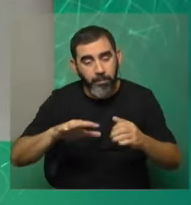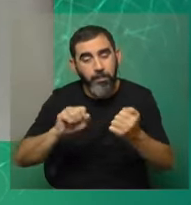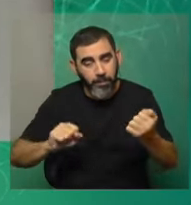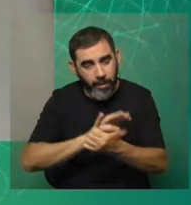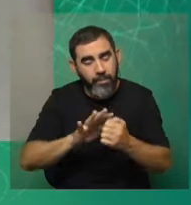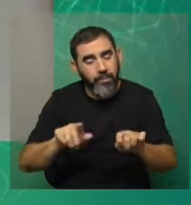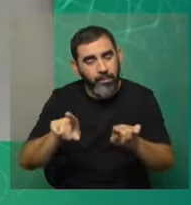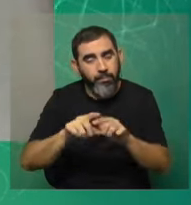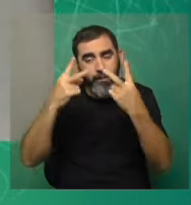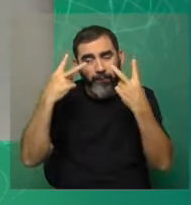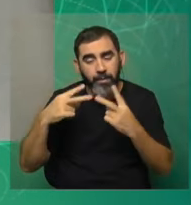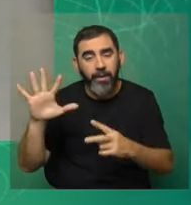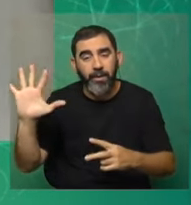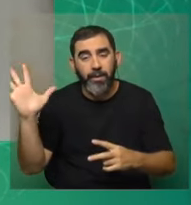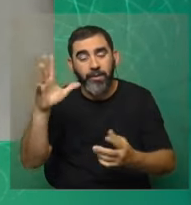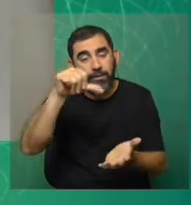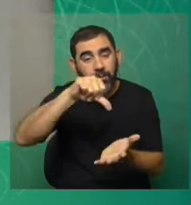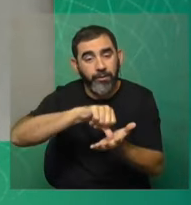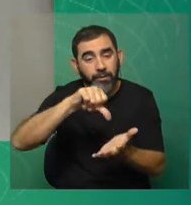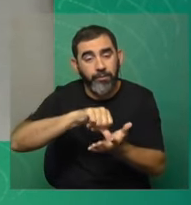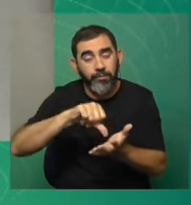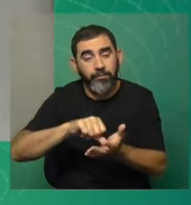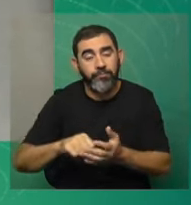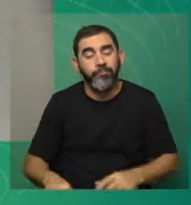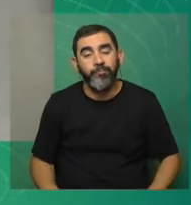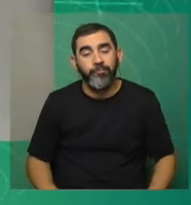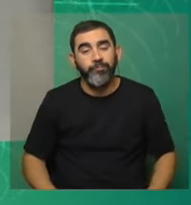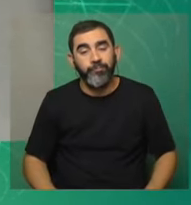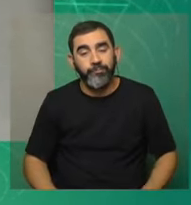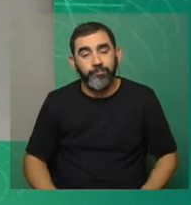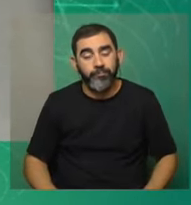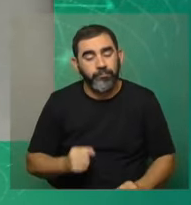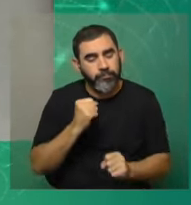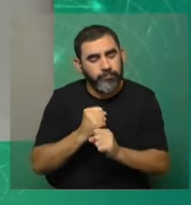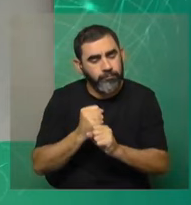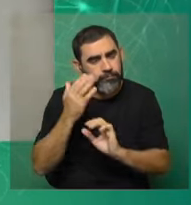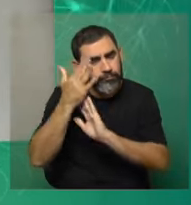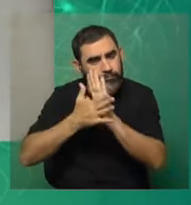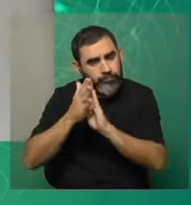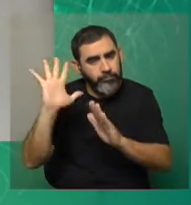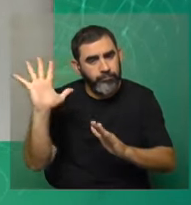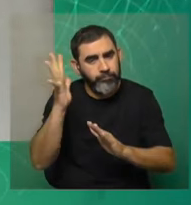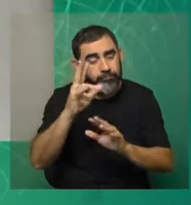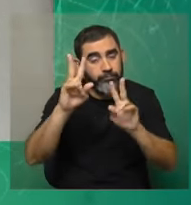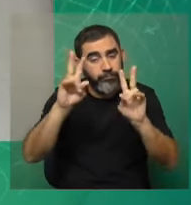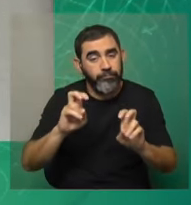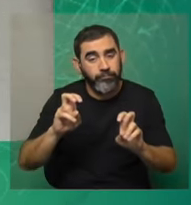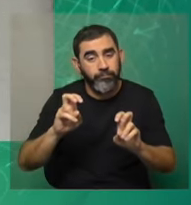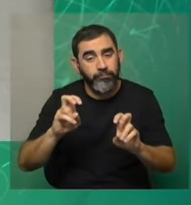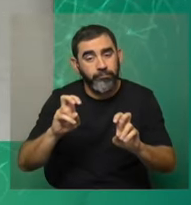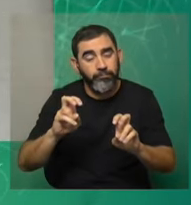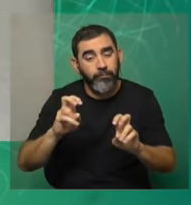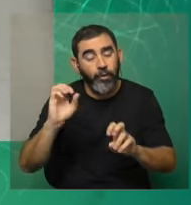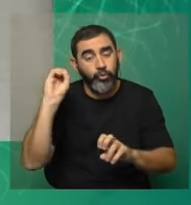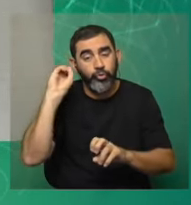realizaron giras en el interior del país que que que nosotros específicamente estamos trabajando mucho en lo que tiene que ver con con la presencia